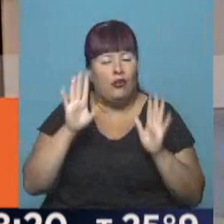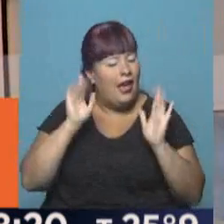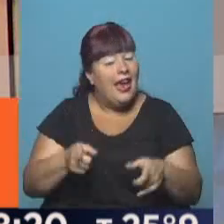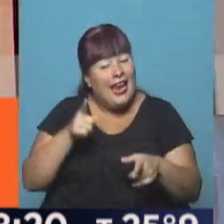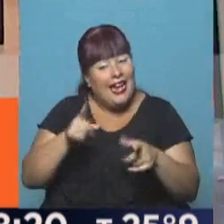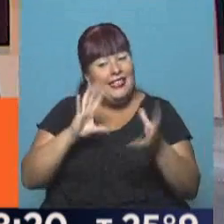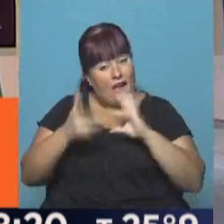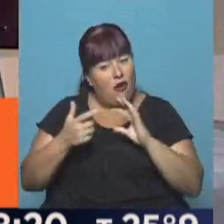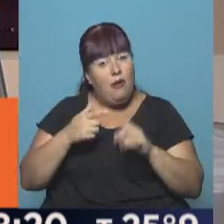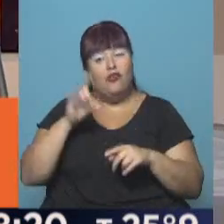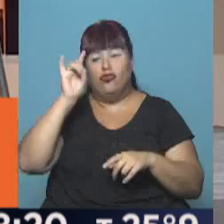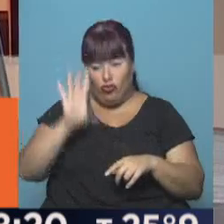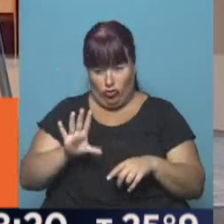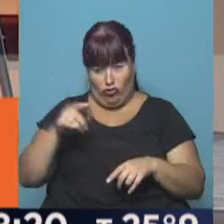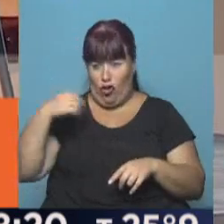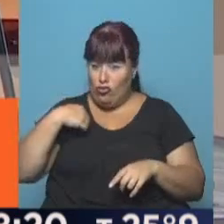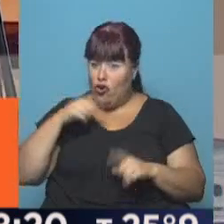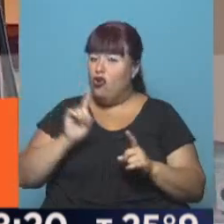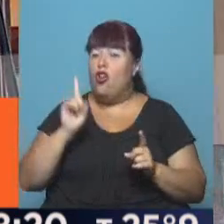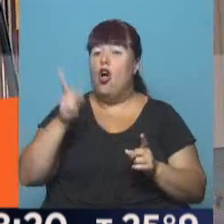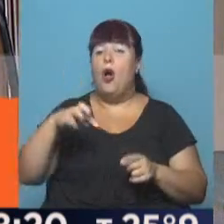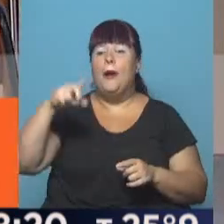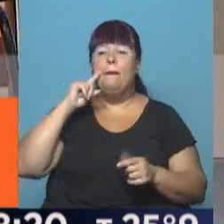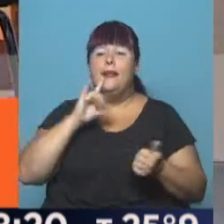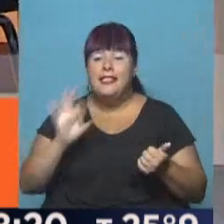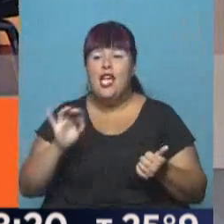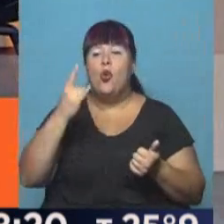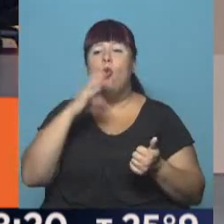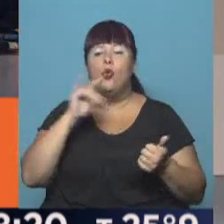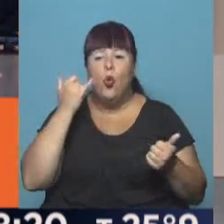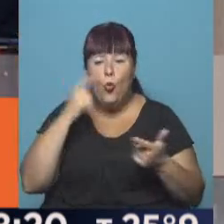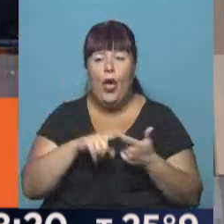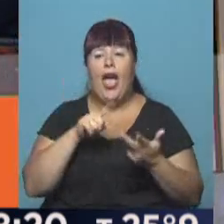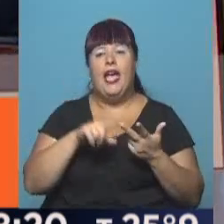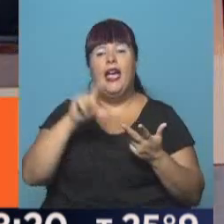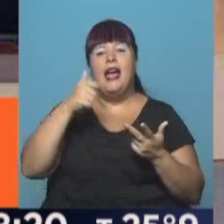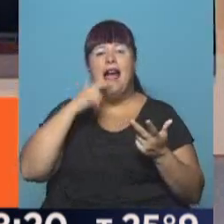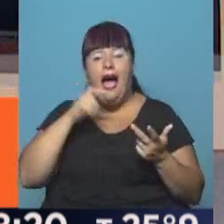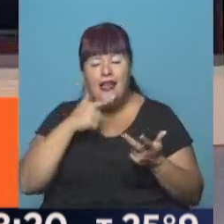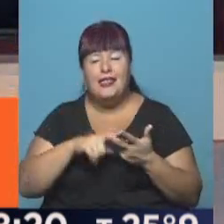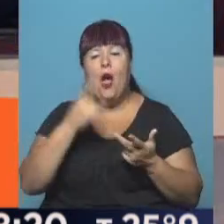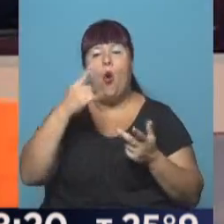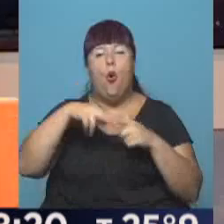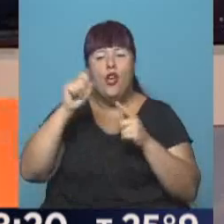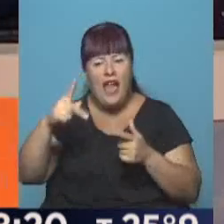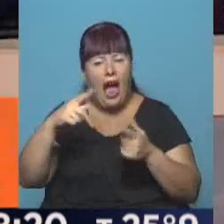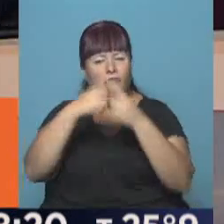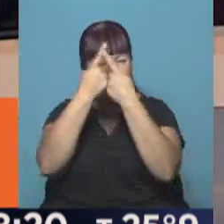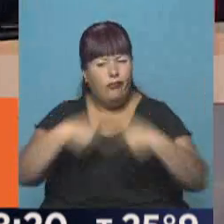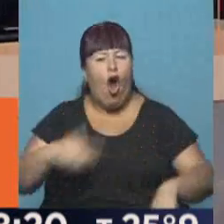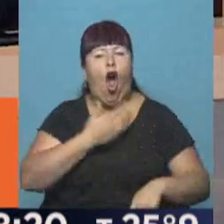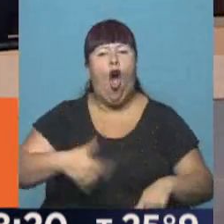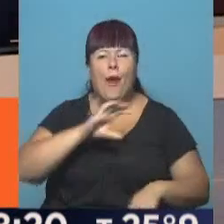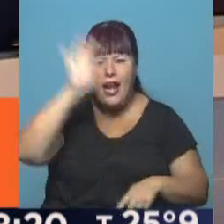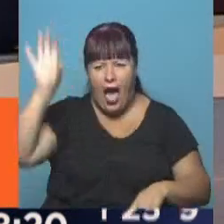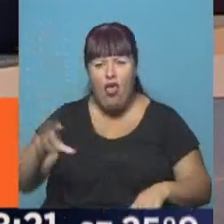esa madurez, que no solamente se da conmigo, se da con Pichetto, con Urtubey, con Casas, con Uñac, con un montón de